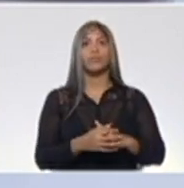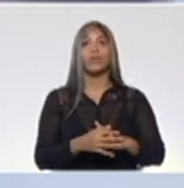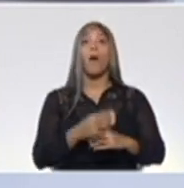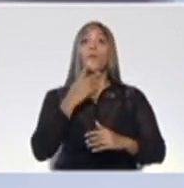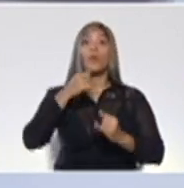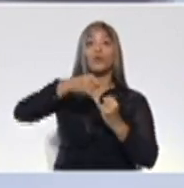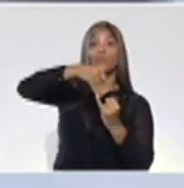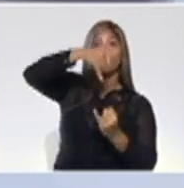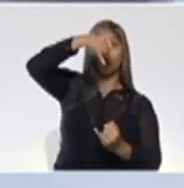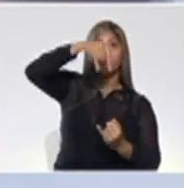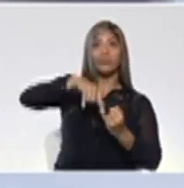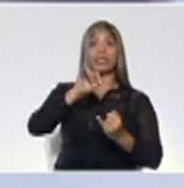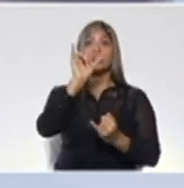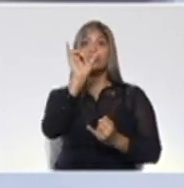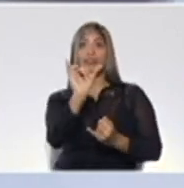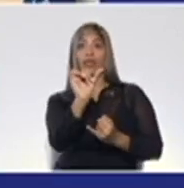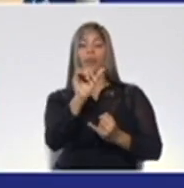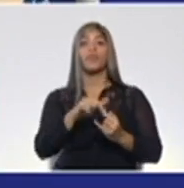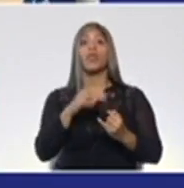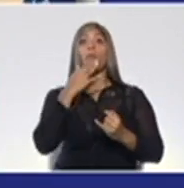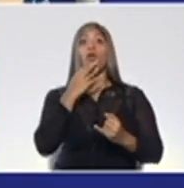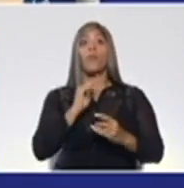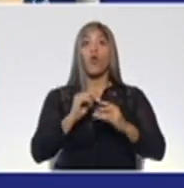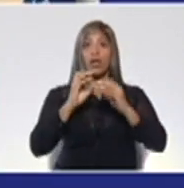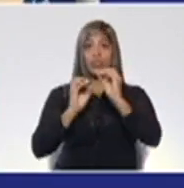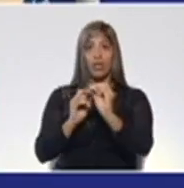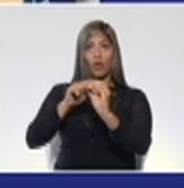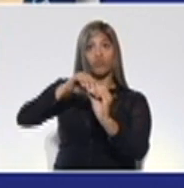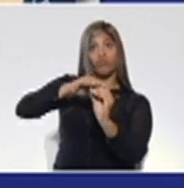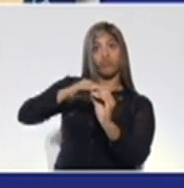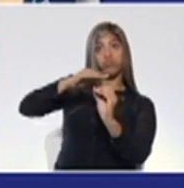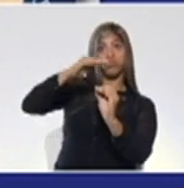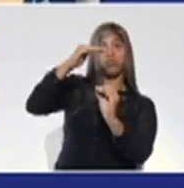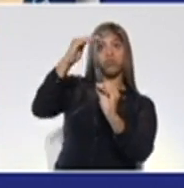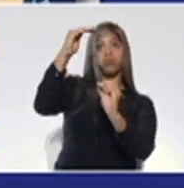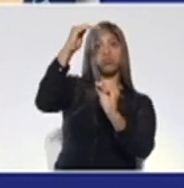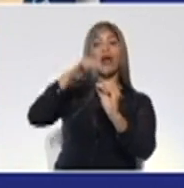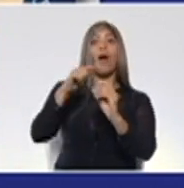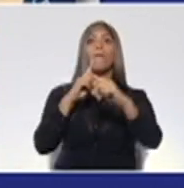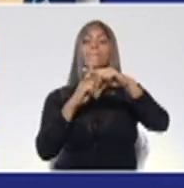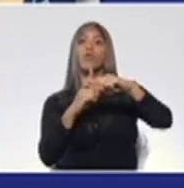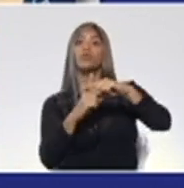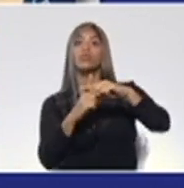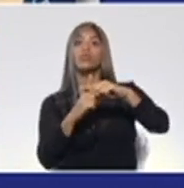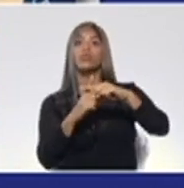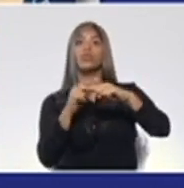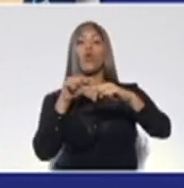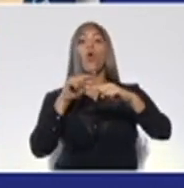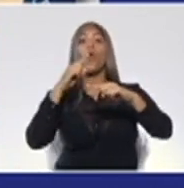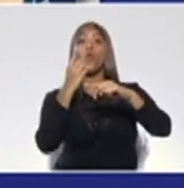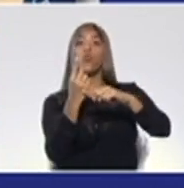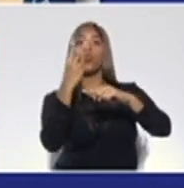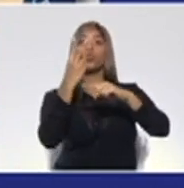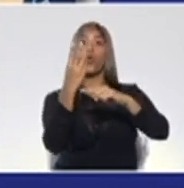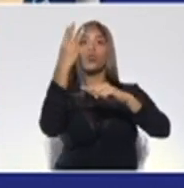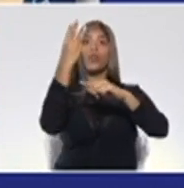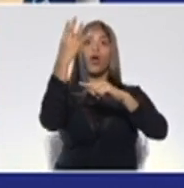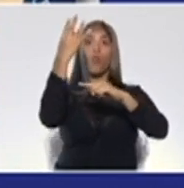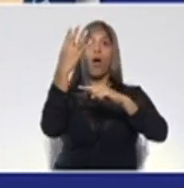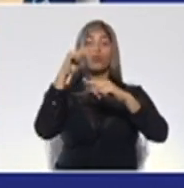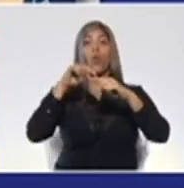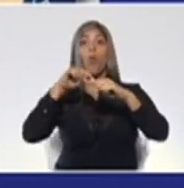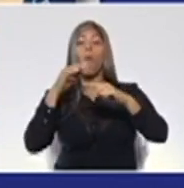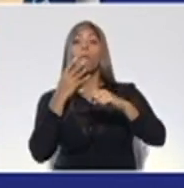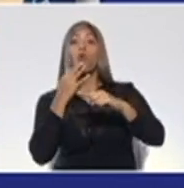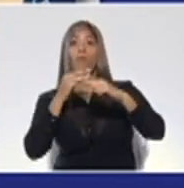basándonos en el eje Y, hacia arriba del cero están los positivos, 1, 2, 3, 4, y